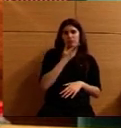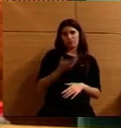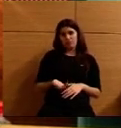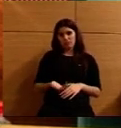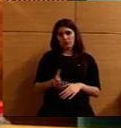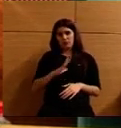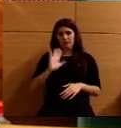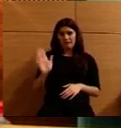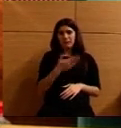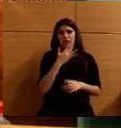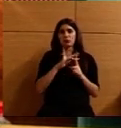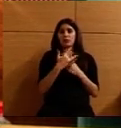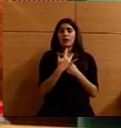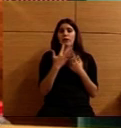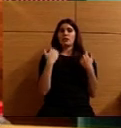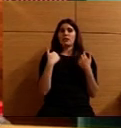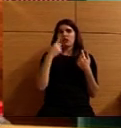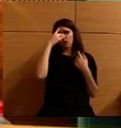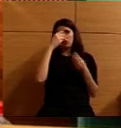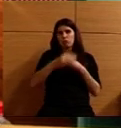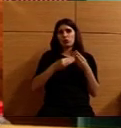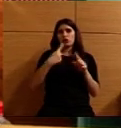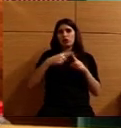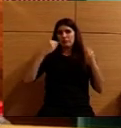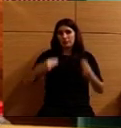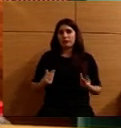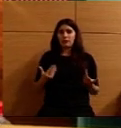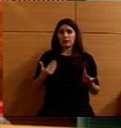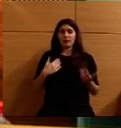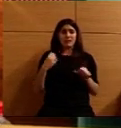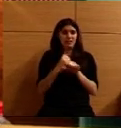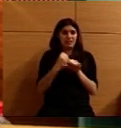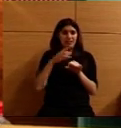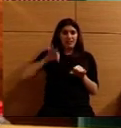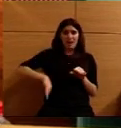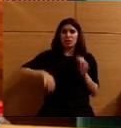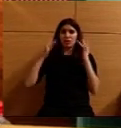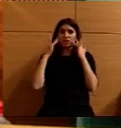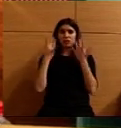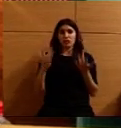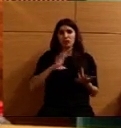pasemos página a esta situación, que creo que hemos hecho las cosas bien y que los trabajadores están contentos.